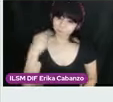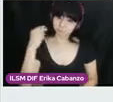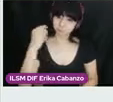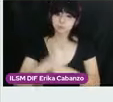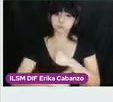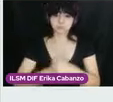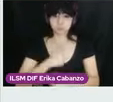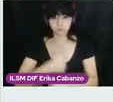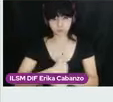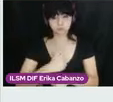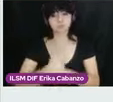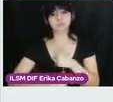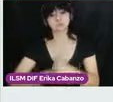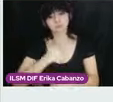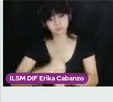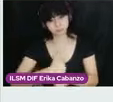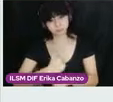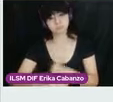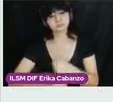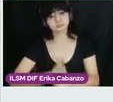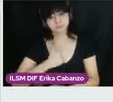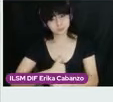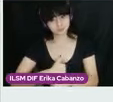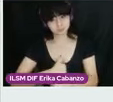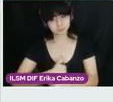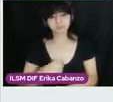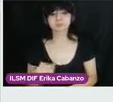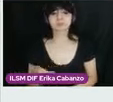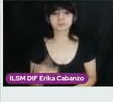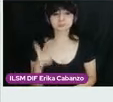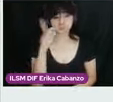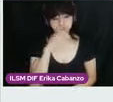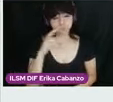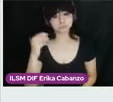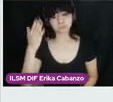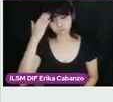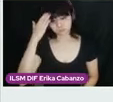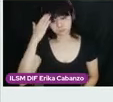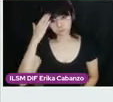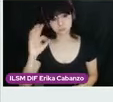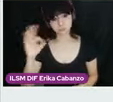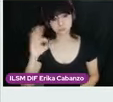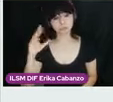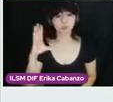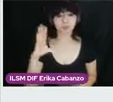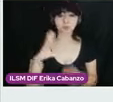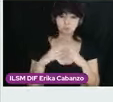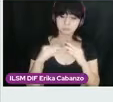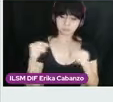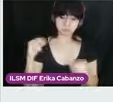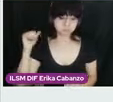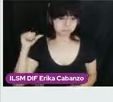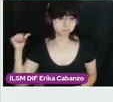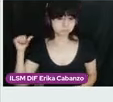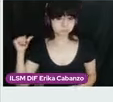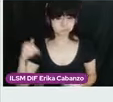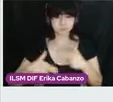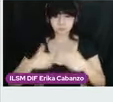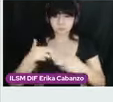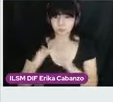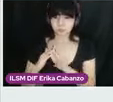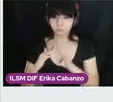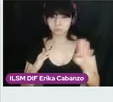qué? Para ver si la audición va progresando, la pérdida va progresando. Pérdidas de 5 decibeles, el cuerpo no